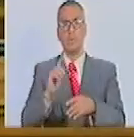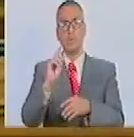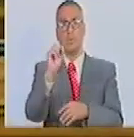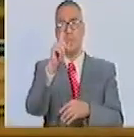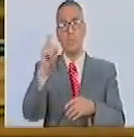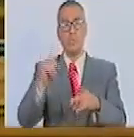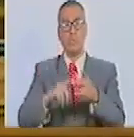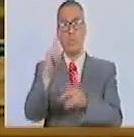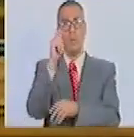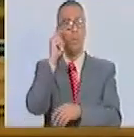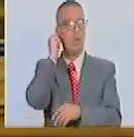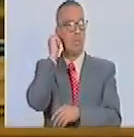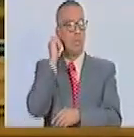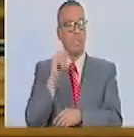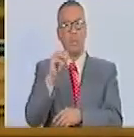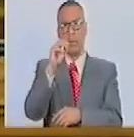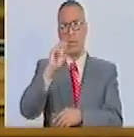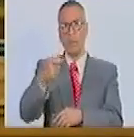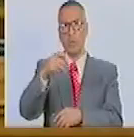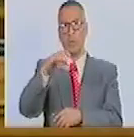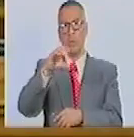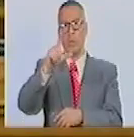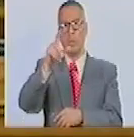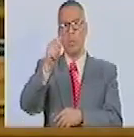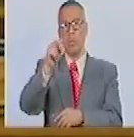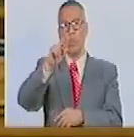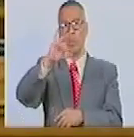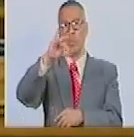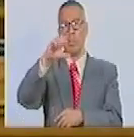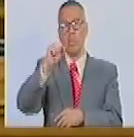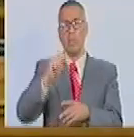Undécimo, diputada Gloria Castillo de Durán.